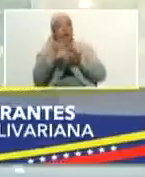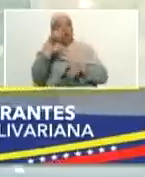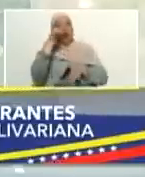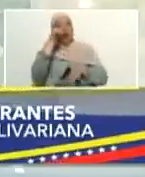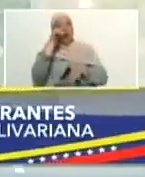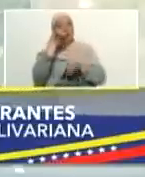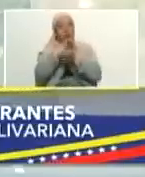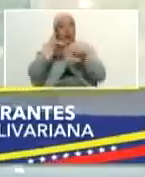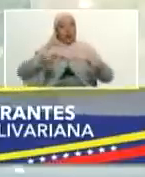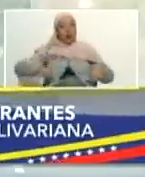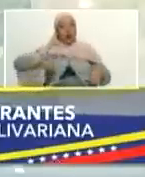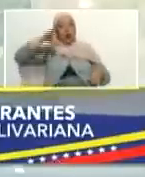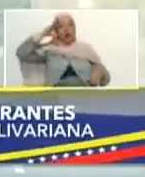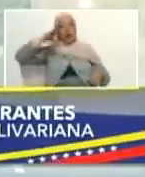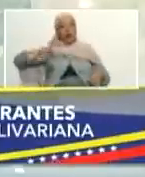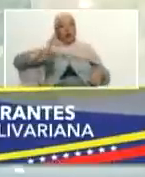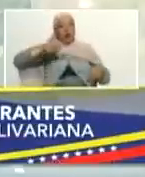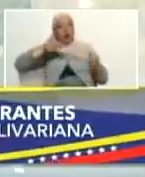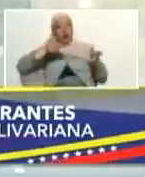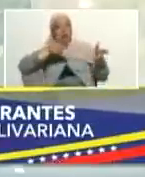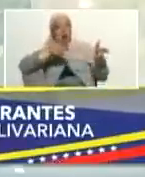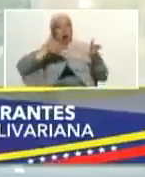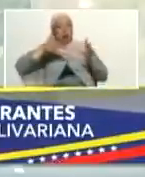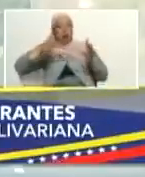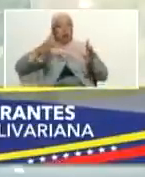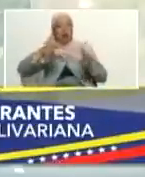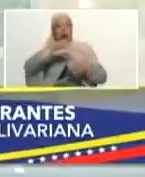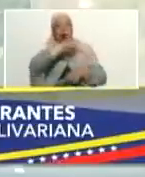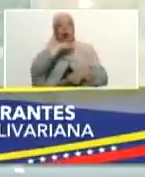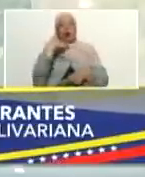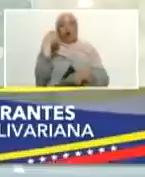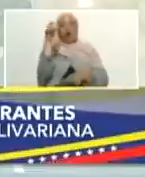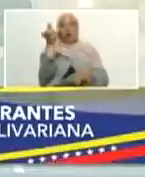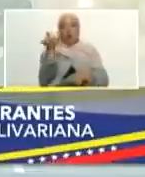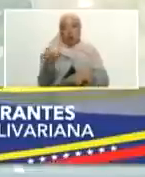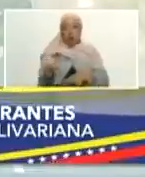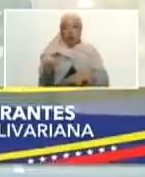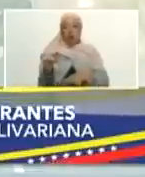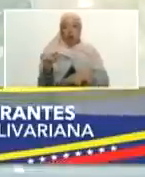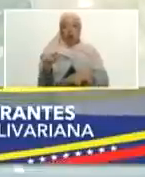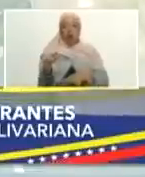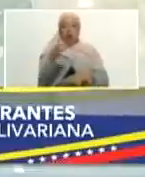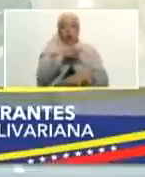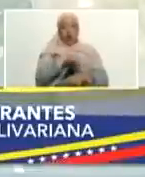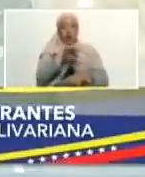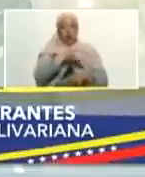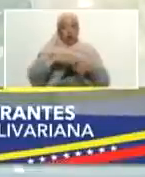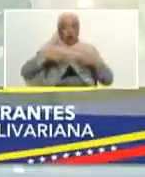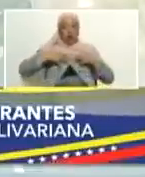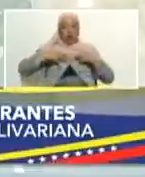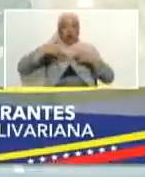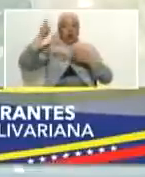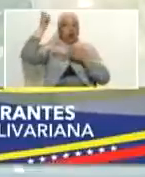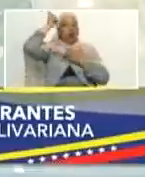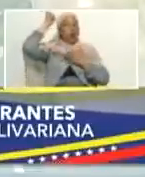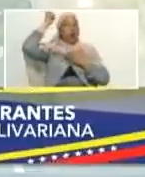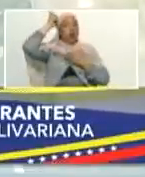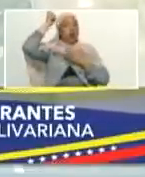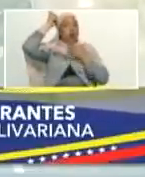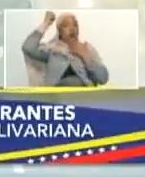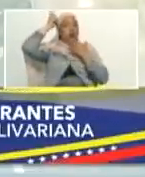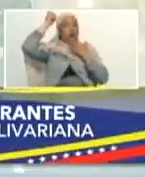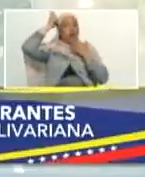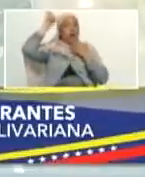uniformados disparando y matando con sus fusiles a los indios, a los maestros, a